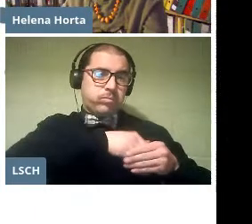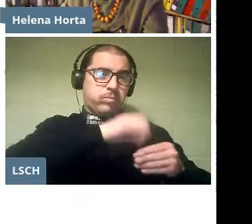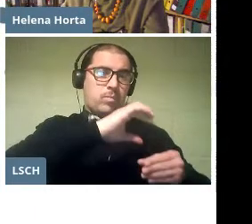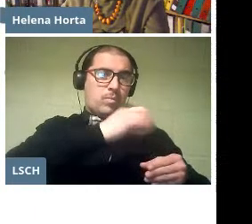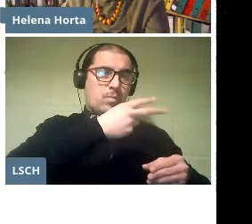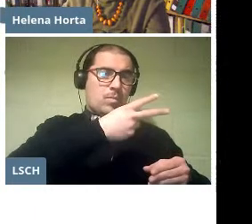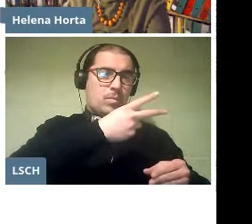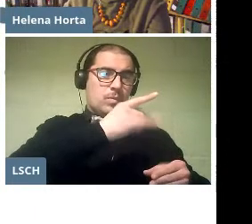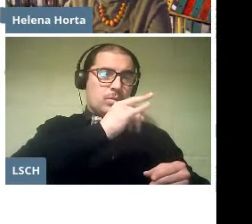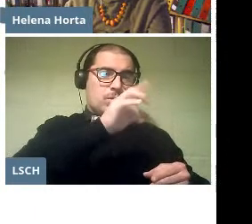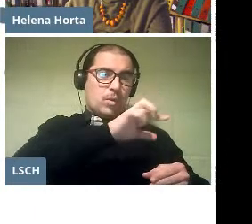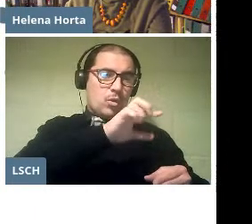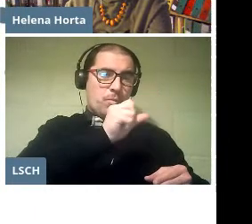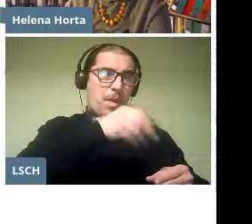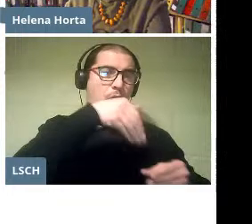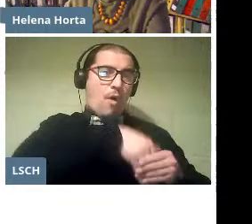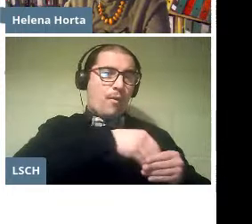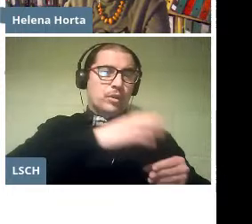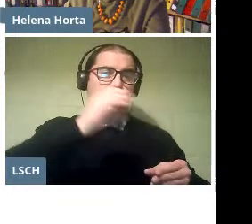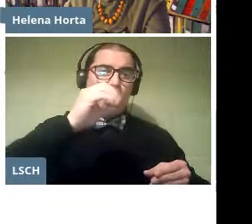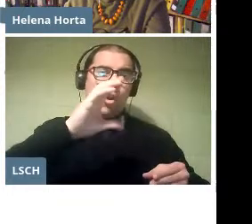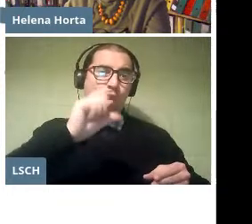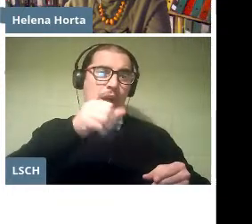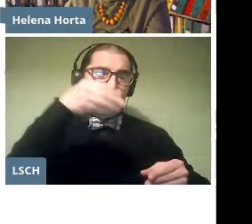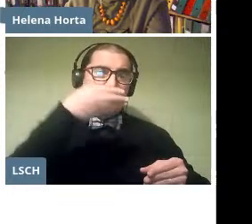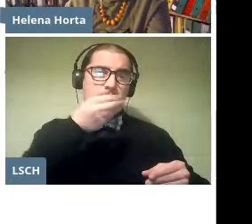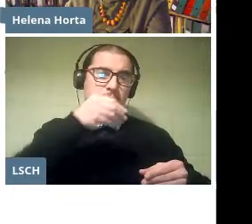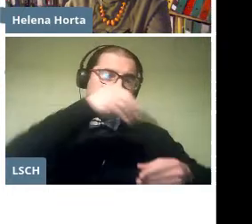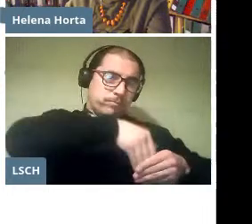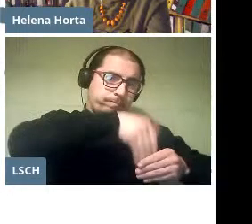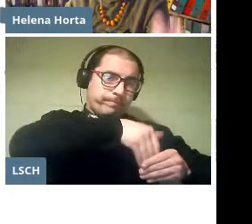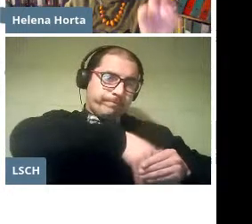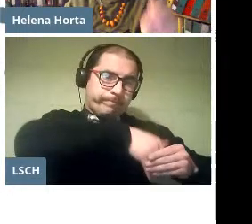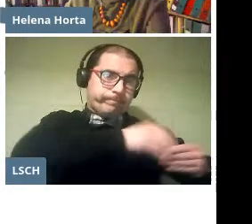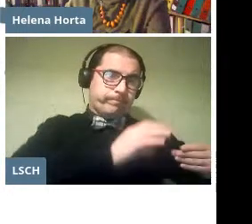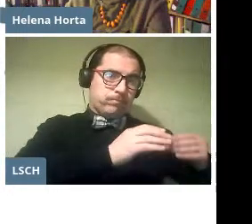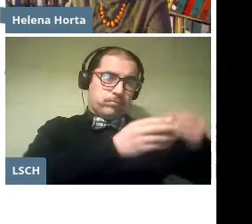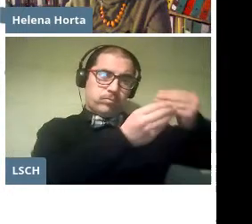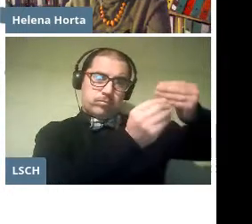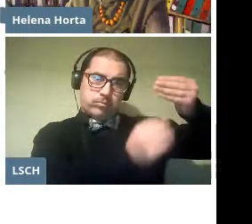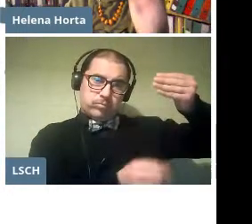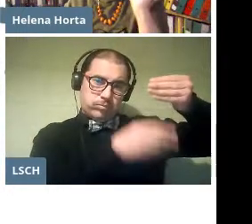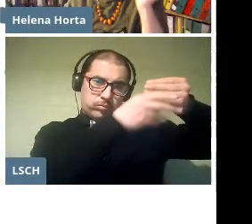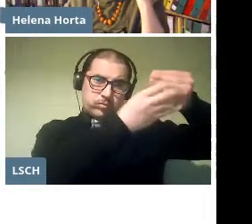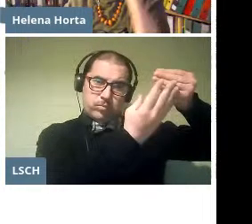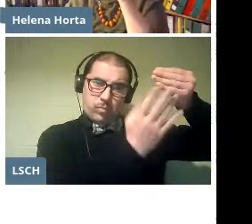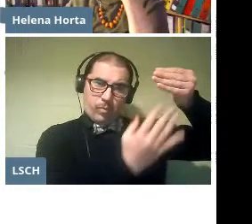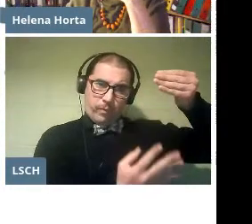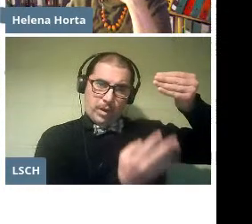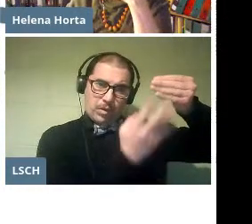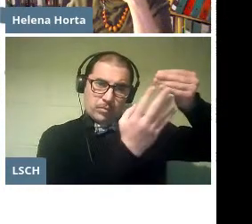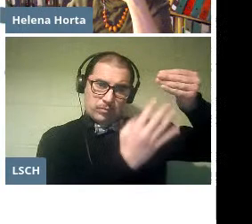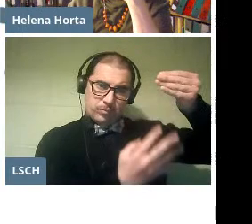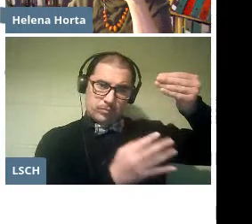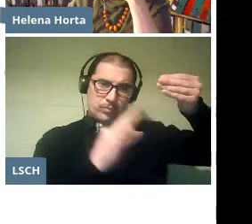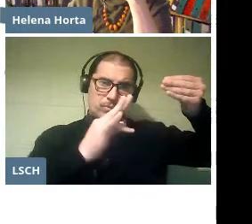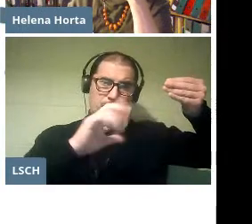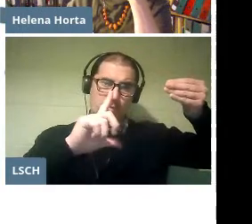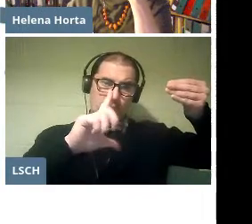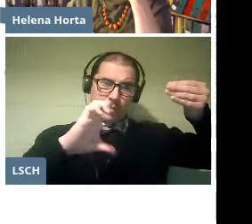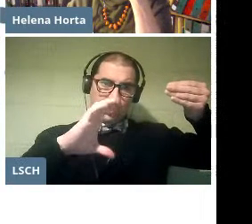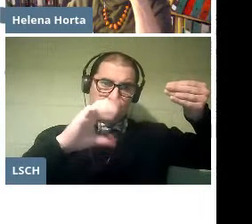coca, que en ocasiones especiales presenta larguísimos flecos, haces de